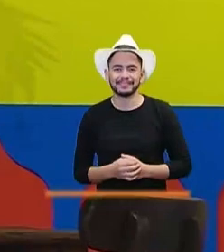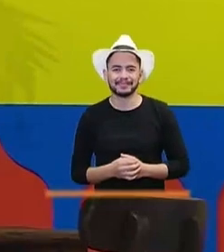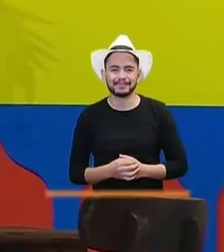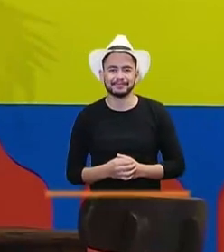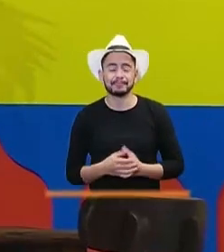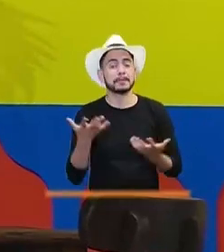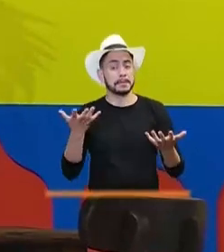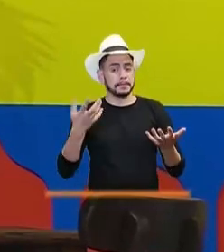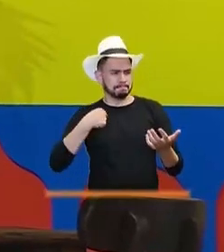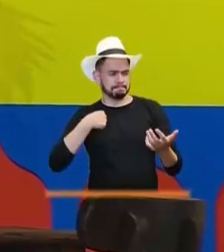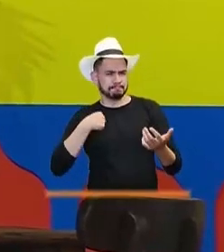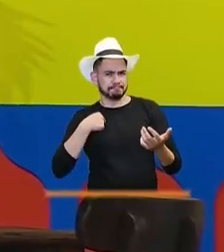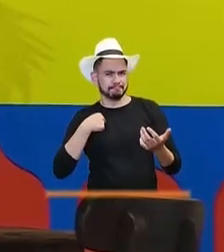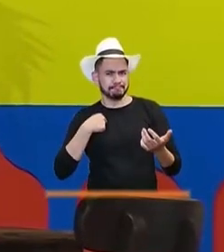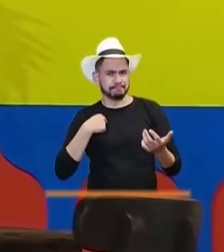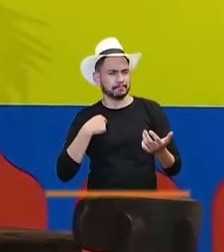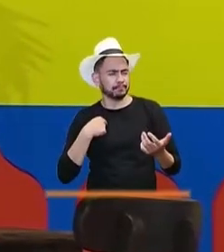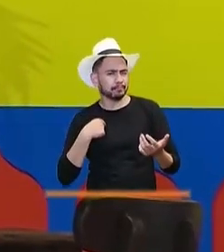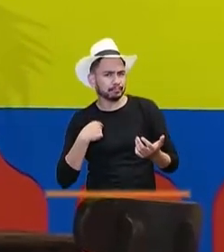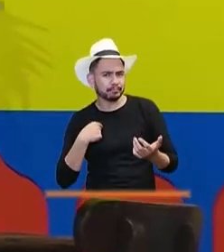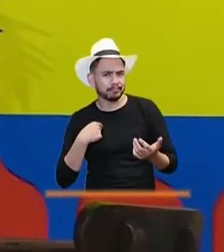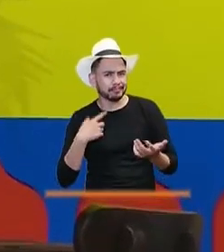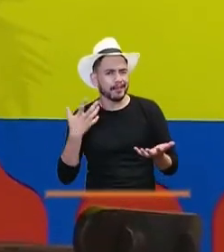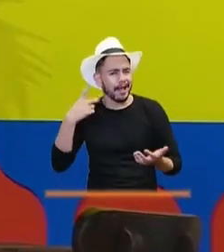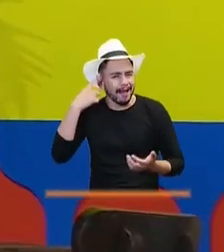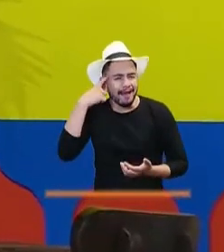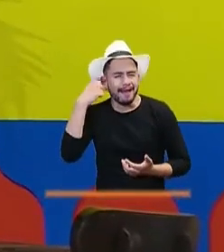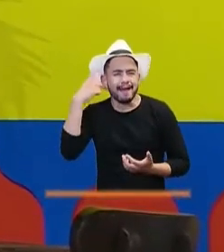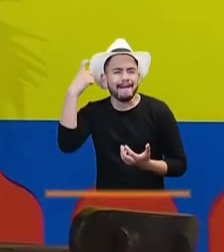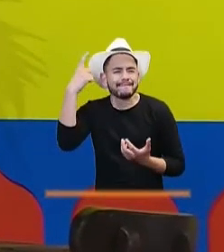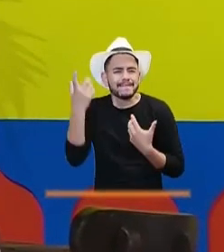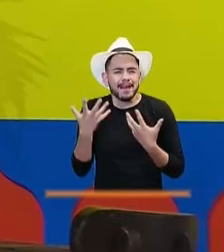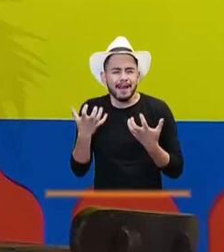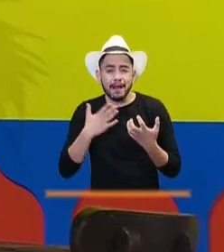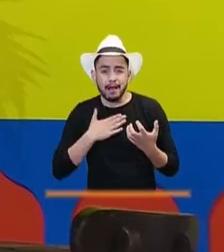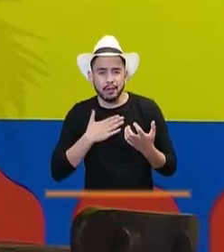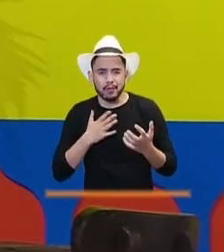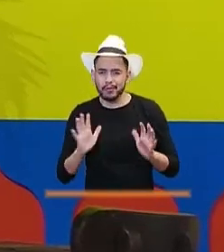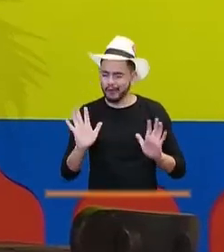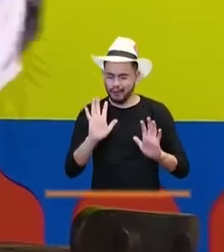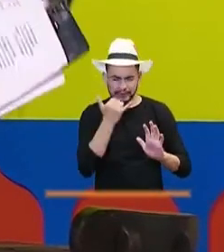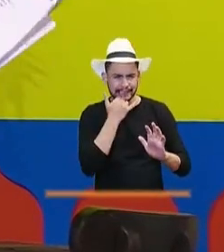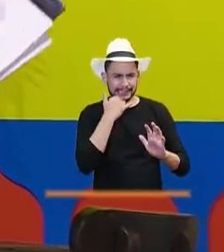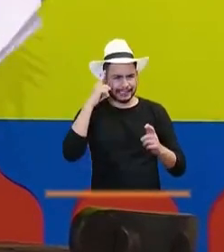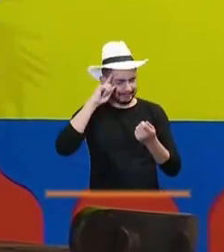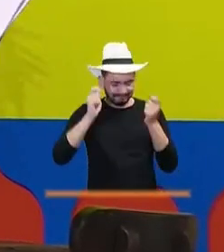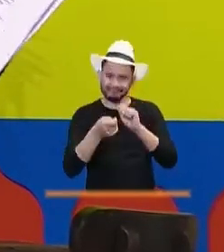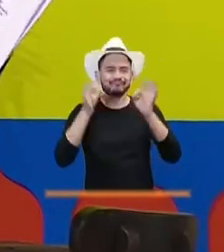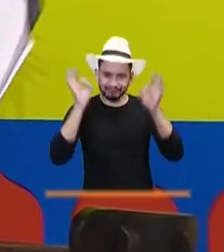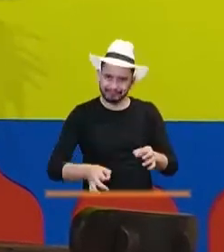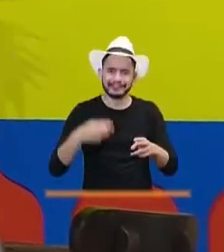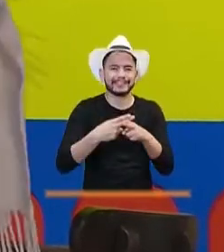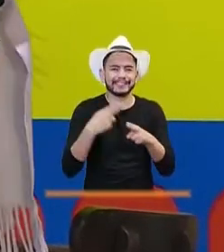es mi fantasía, es la, el tema impuesto. Oh. El tema impuesto es... quisiera entender,